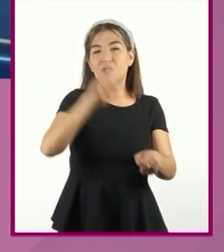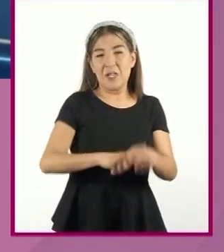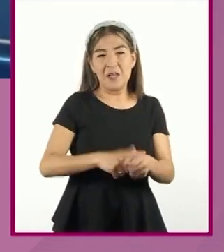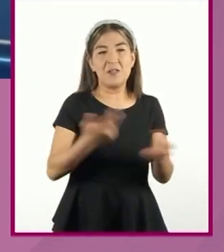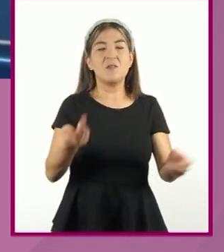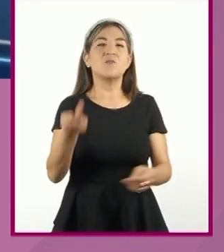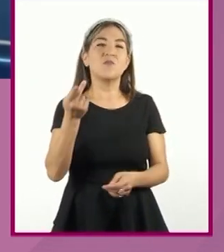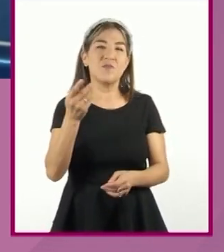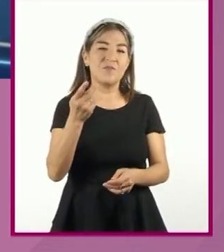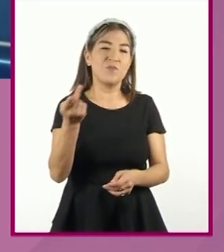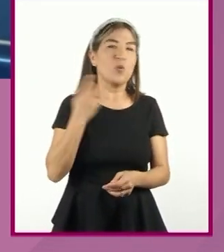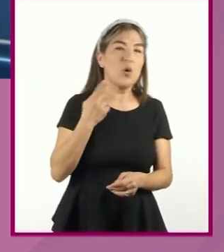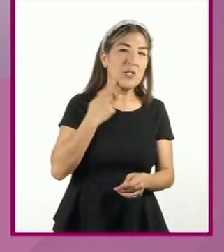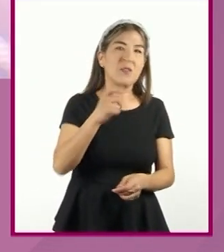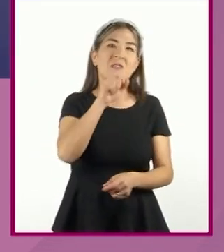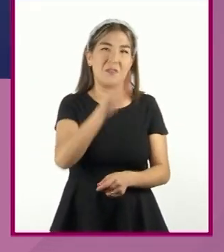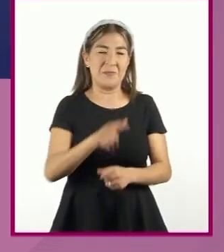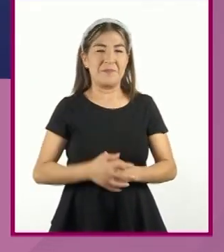físicos y políticos.